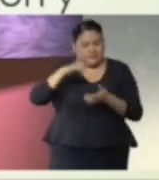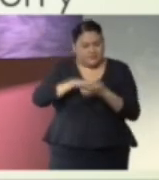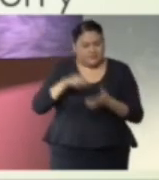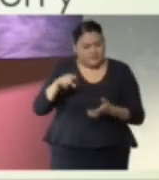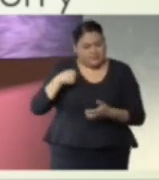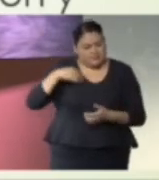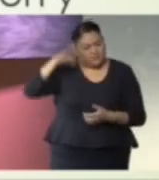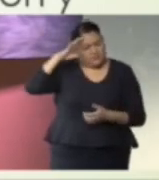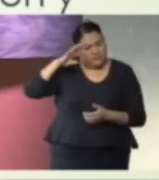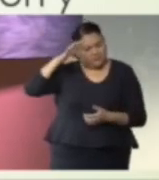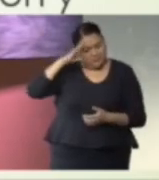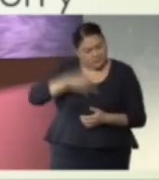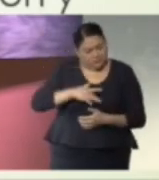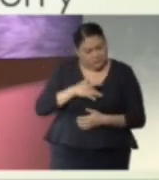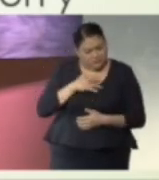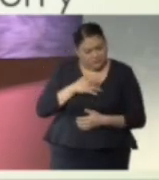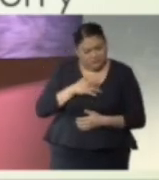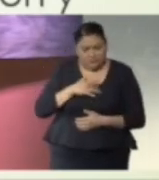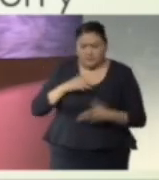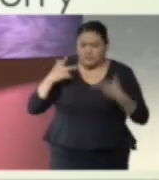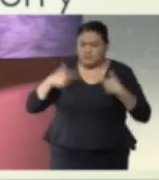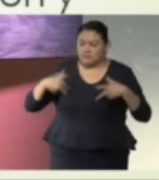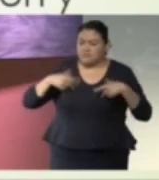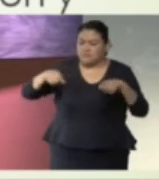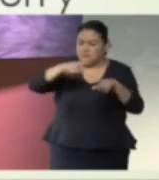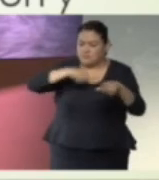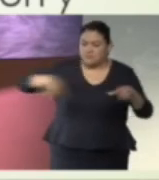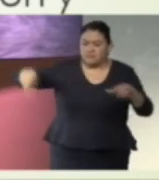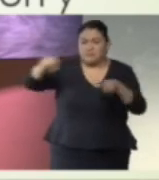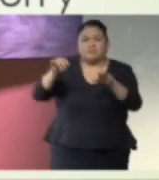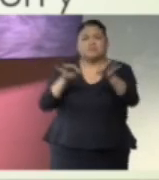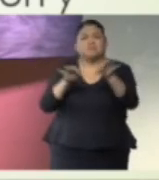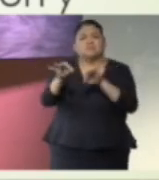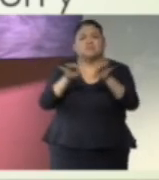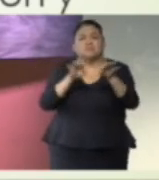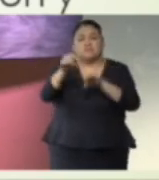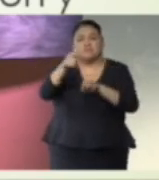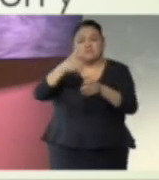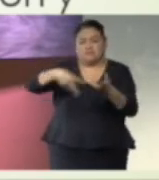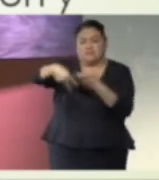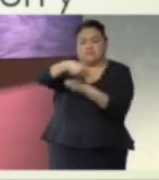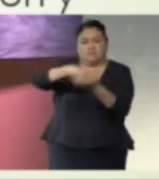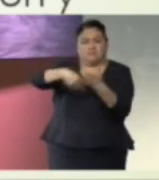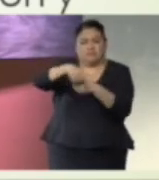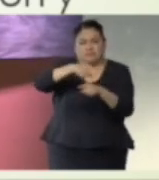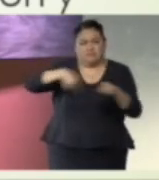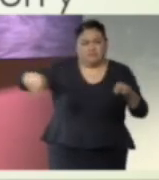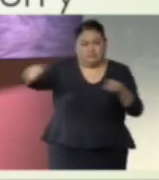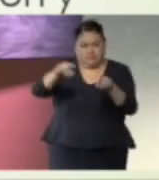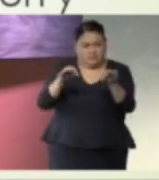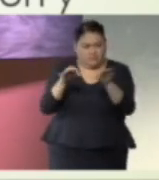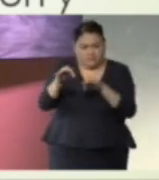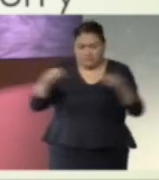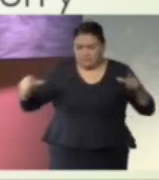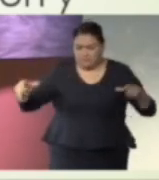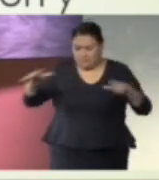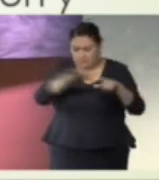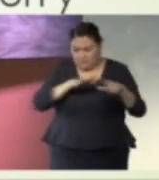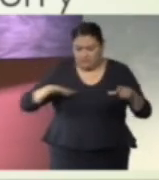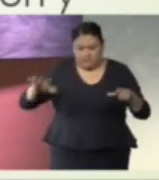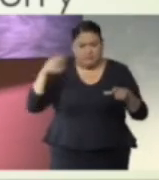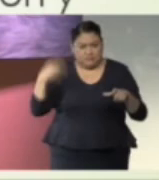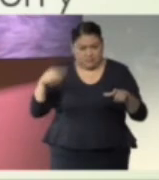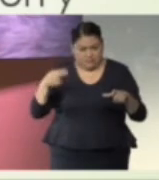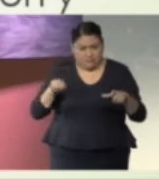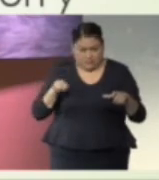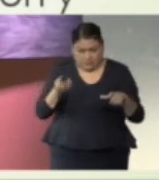de población económicamente activa, ¿sí? A esta población se le ha llamado a